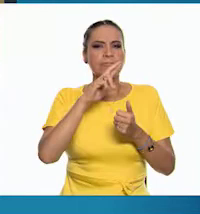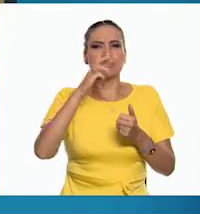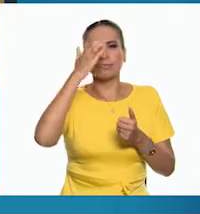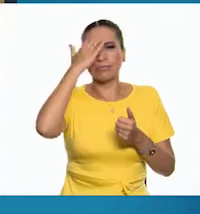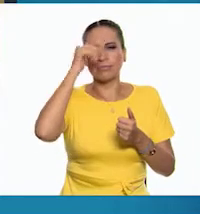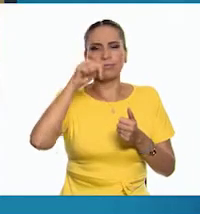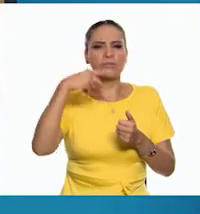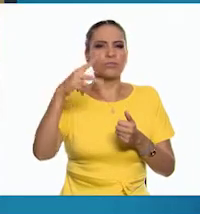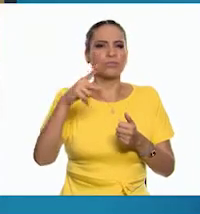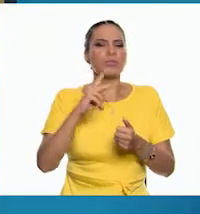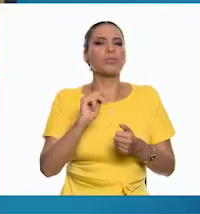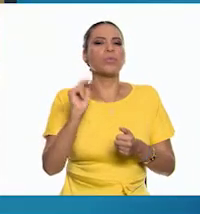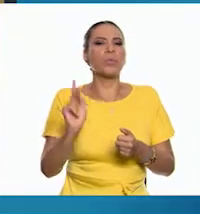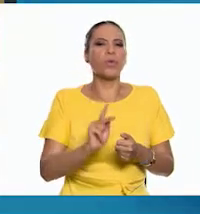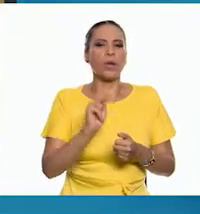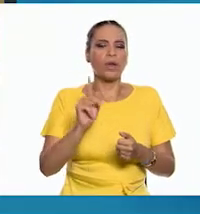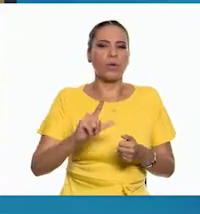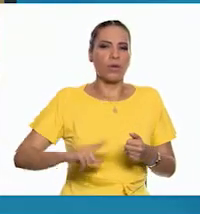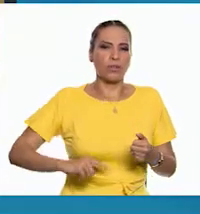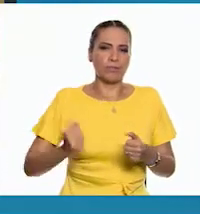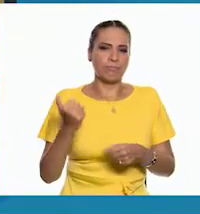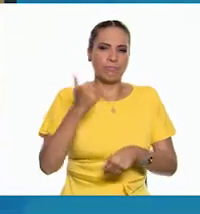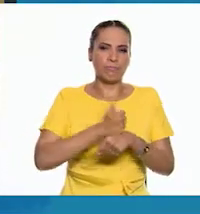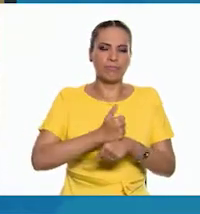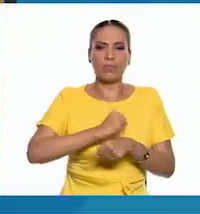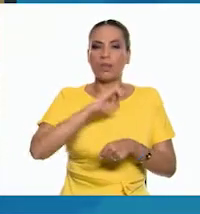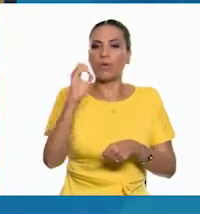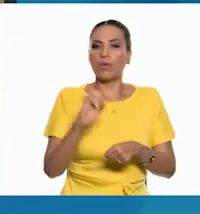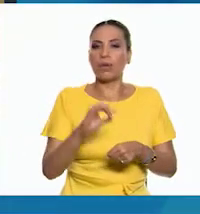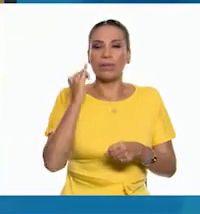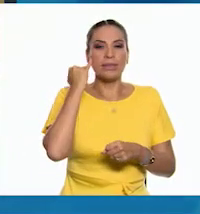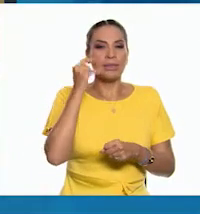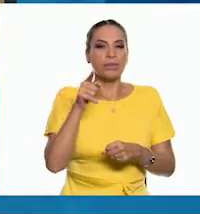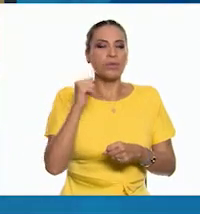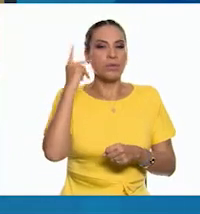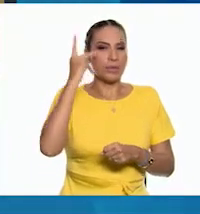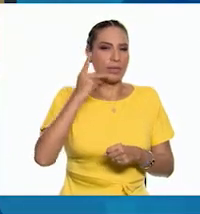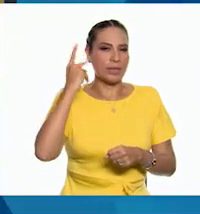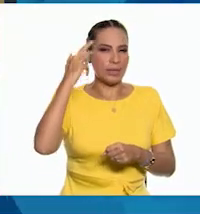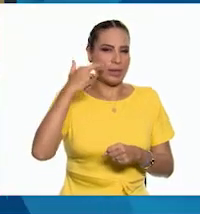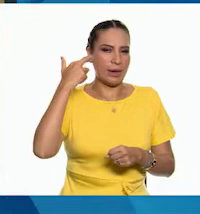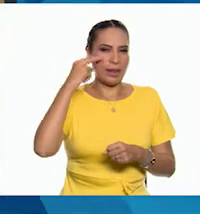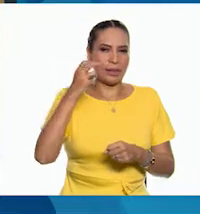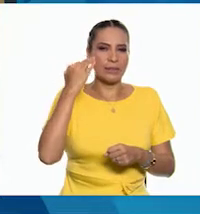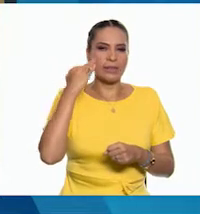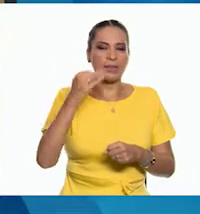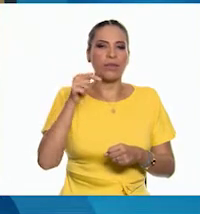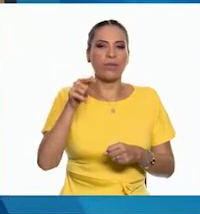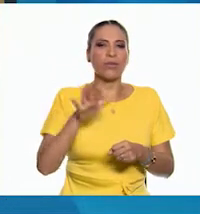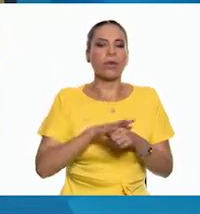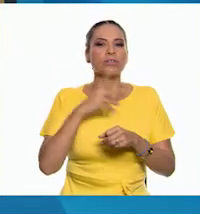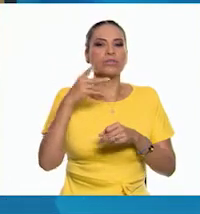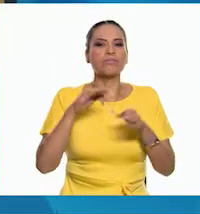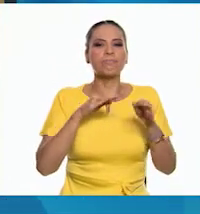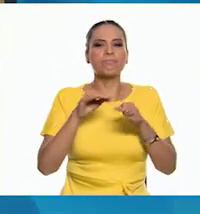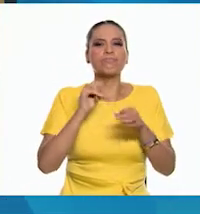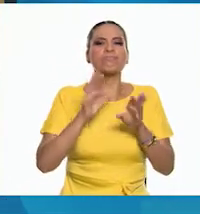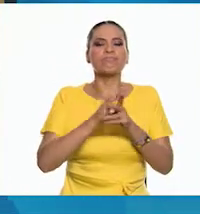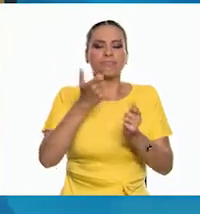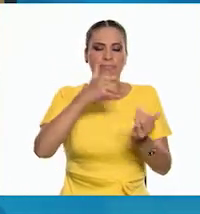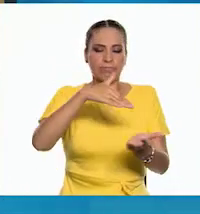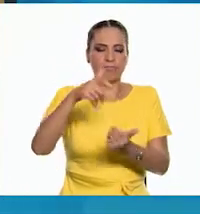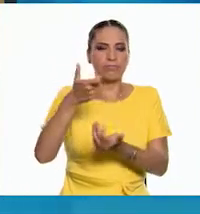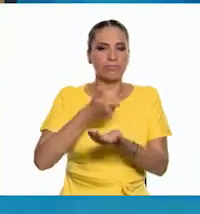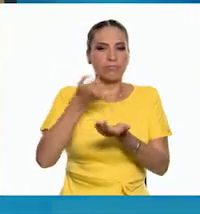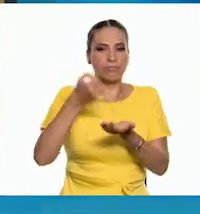sino un gobernante impuesto por la fuerza. Imagina que tú fueras el virrey en esa época y tu tarea era recopilar los impuestos